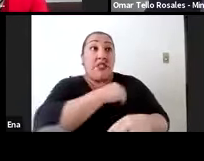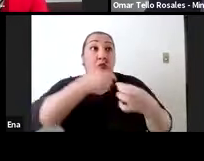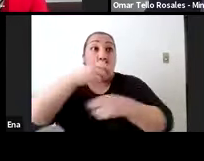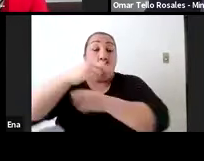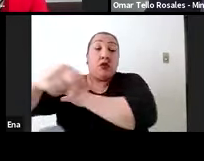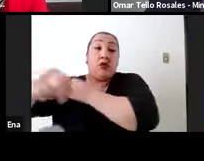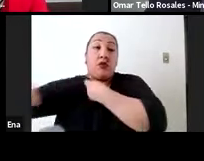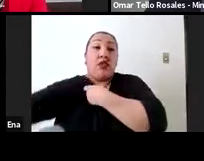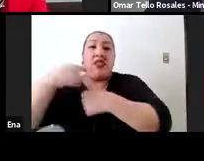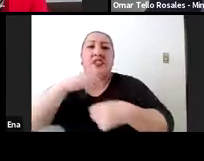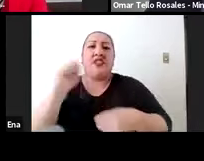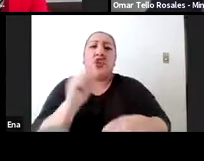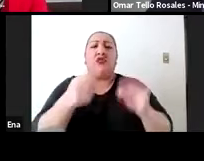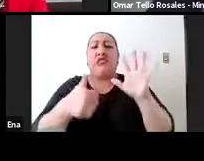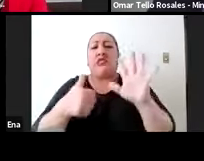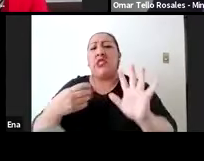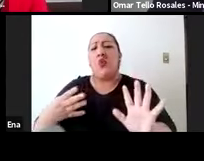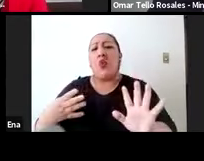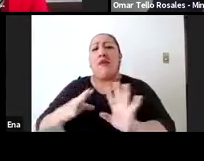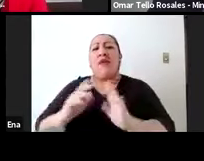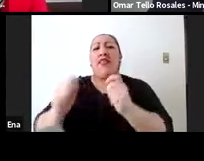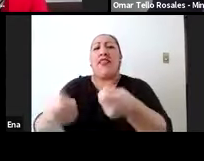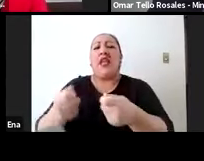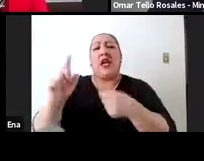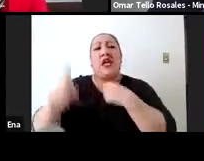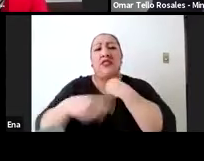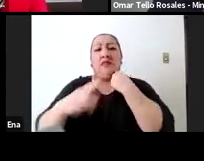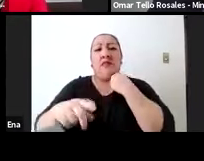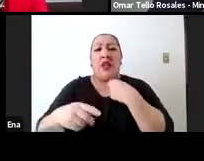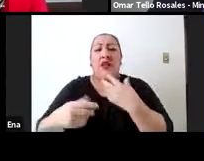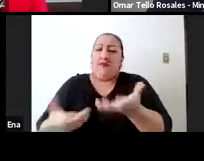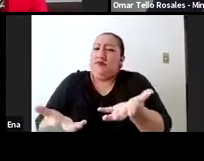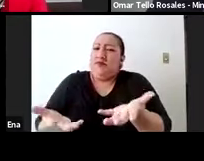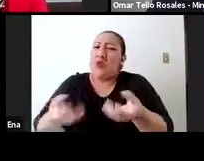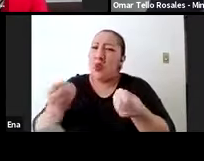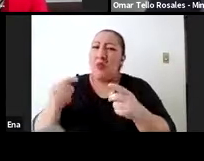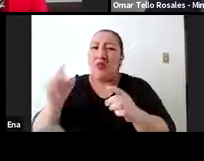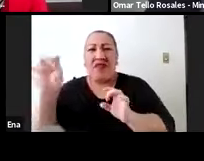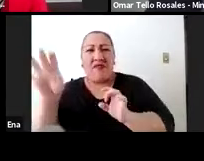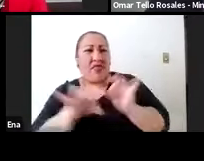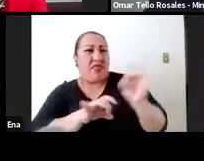que solo hay 69 entregas indebidas. ¿Cómo es que se explica esto?